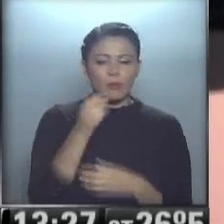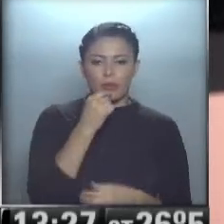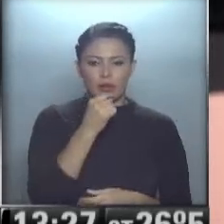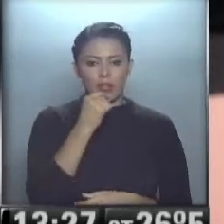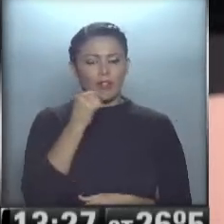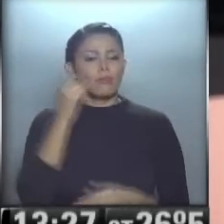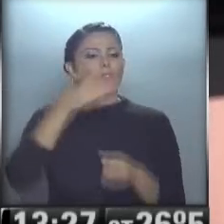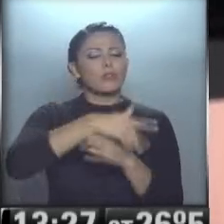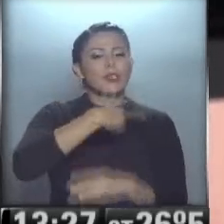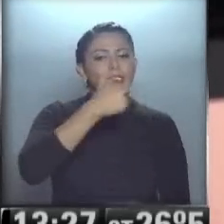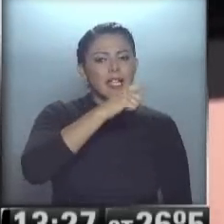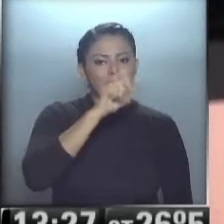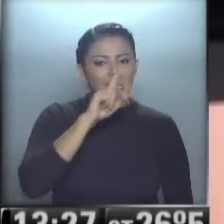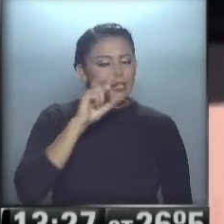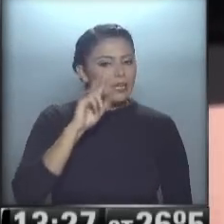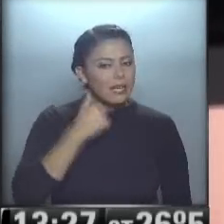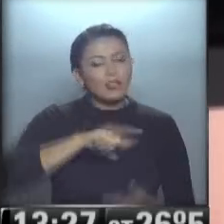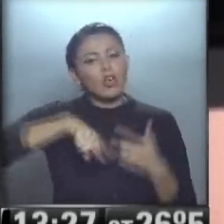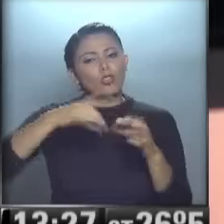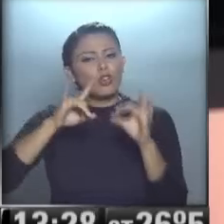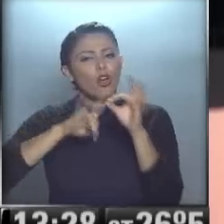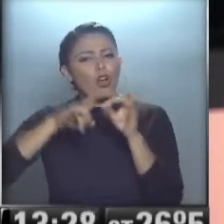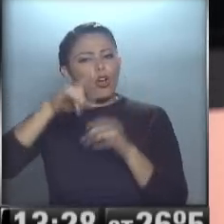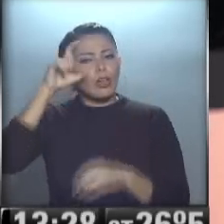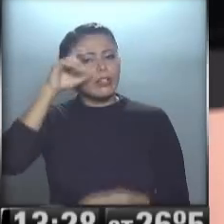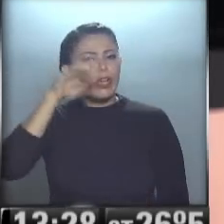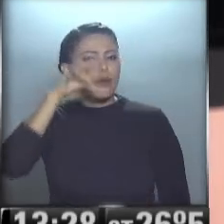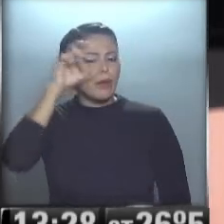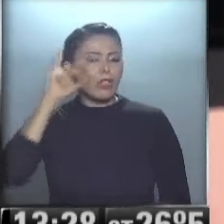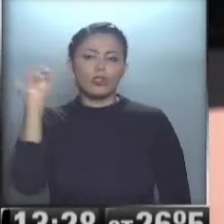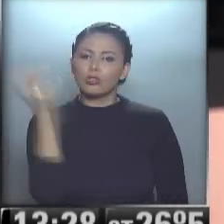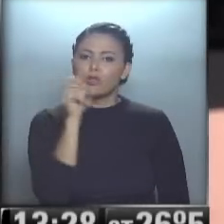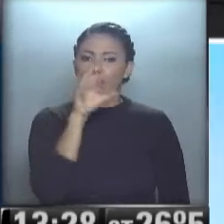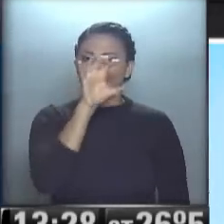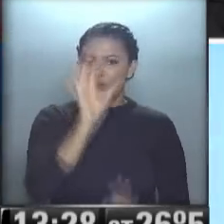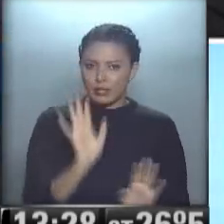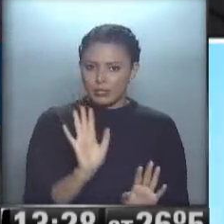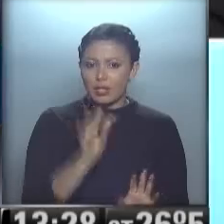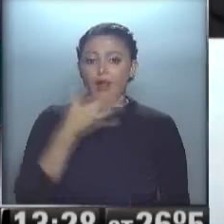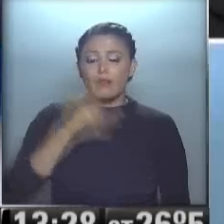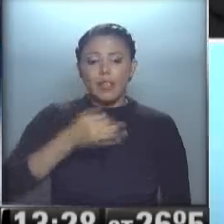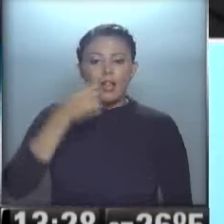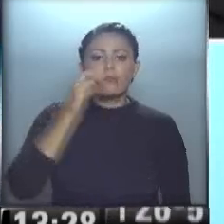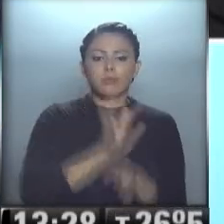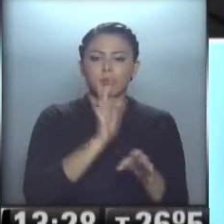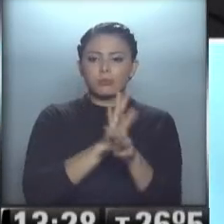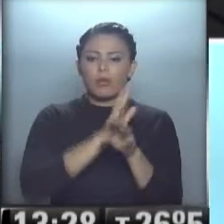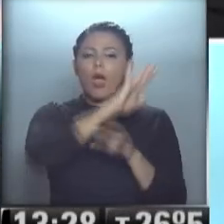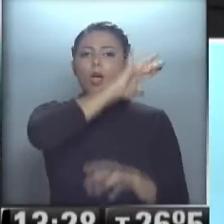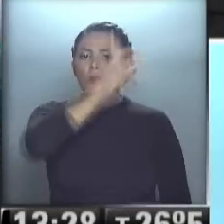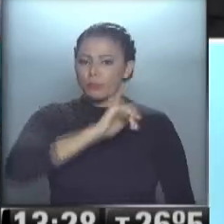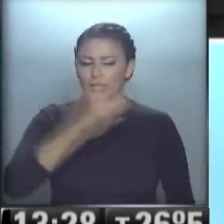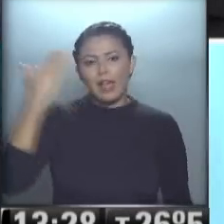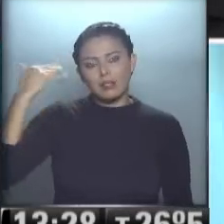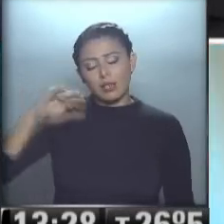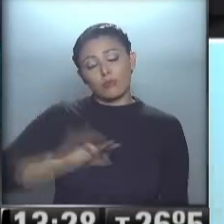delfín Zacarías de la banda de Quevedo bueno Esto es algo netamente provincial lo cierto Es que cuando mataron al fantasma Paz Esto